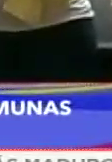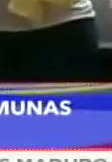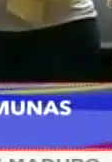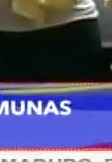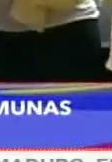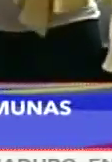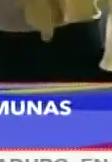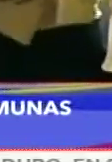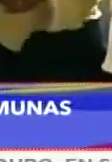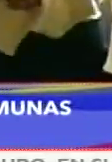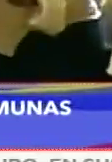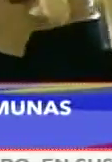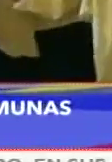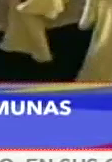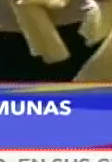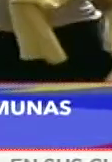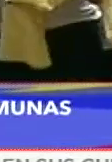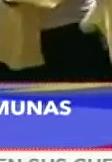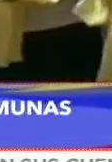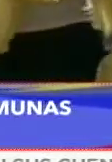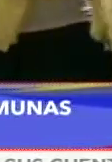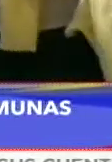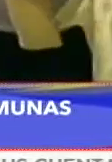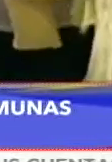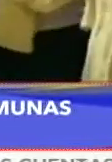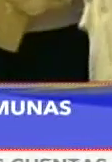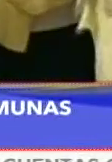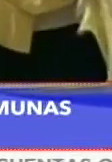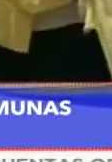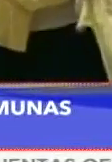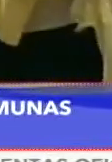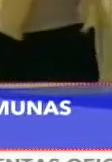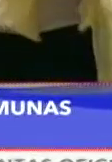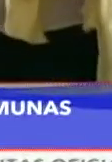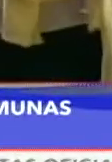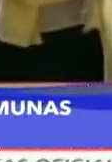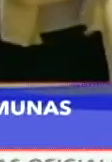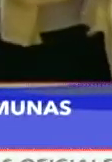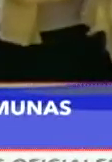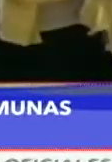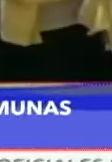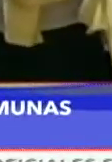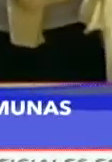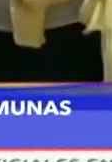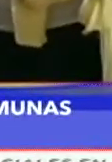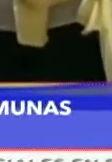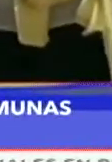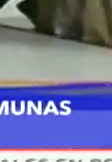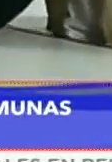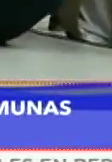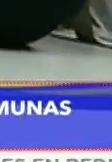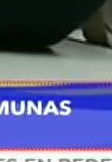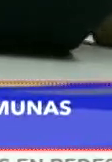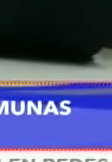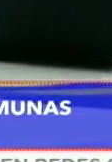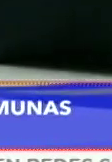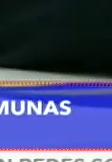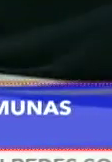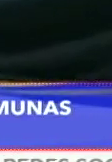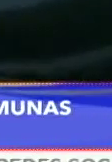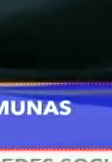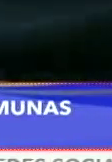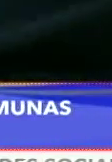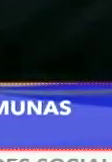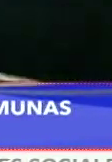Huitzelis Álvarez y con nuestro poder popular y los trabajadores y trabajadoras de Algodones del Orinoco. Aquí estamos en el Centro de Formación